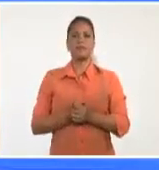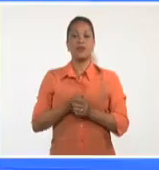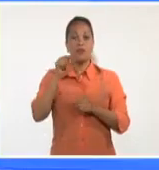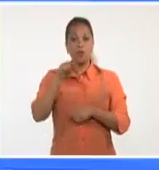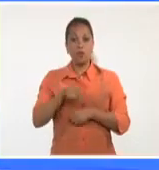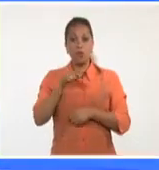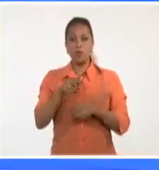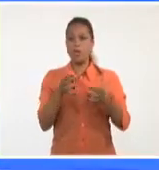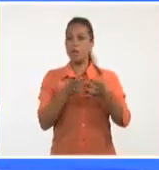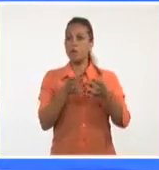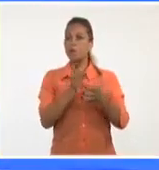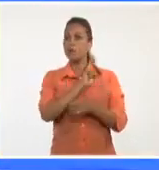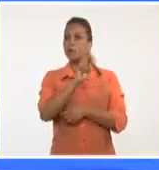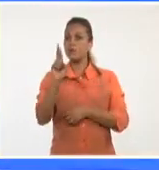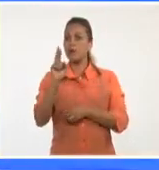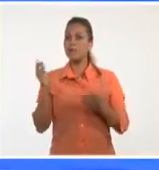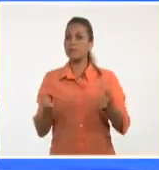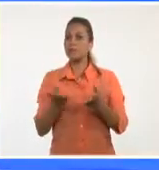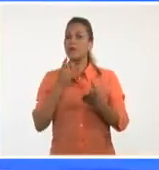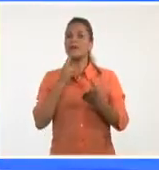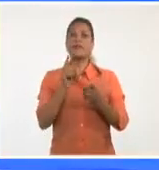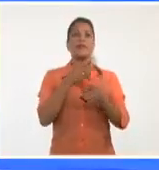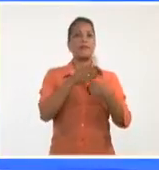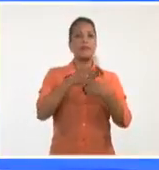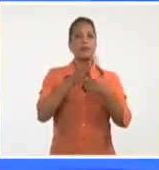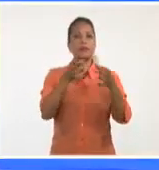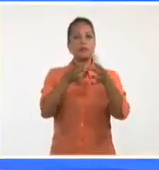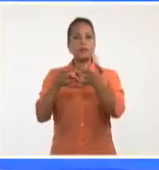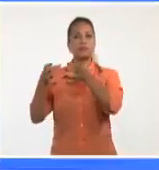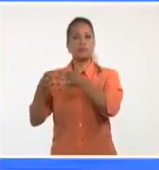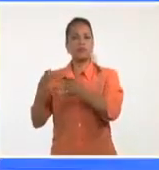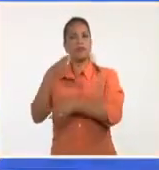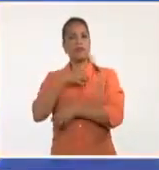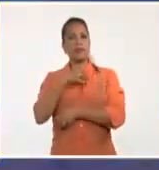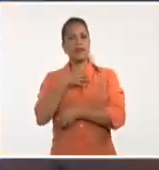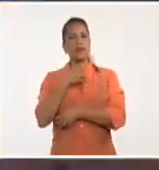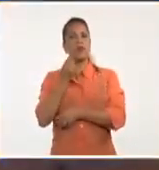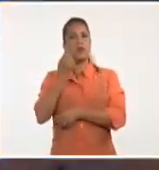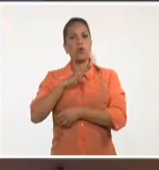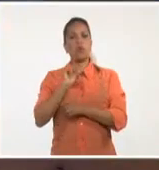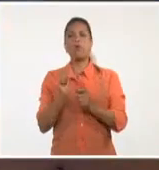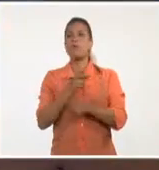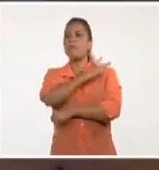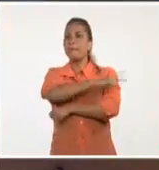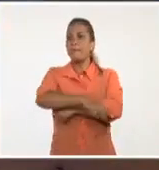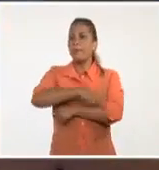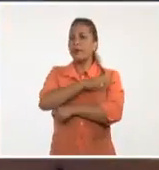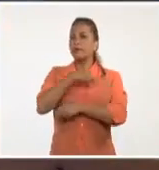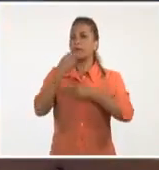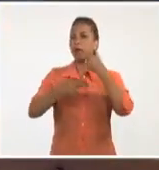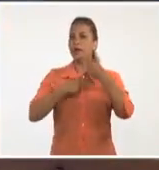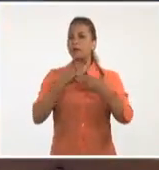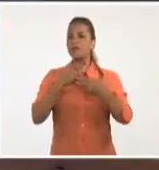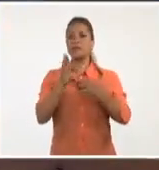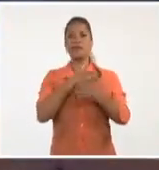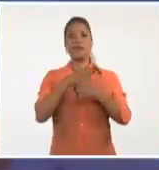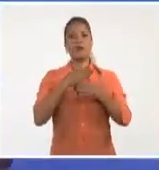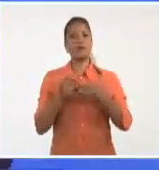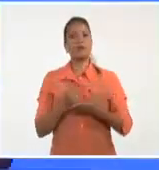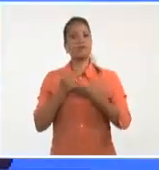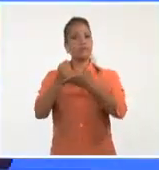fuerzas revolucionarias progresistas y de izquierda cuentan con una gran nación que ha realizado importantes aportes